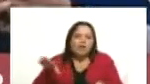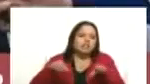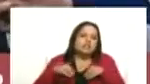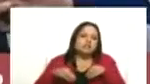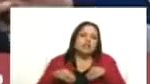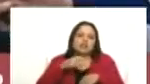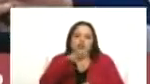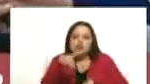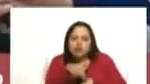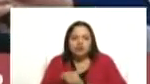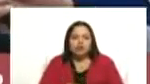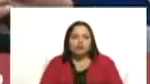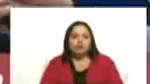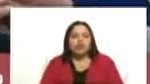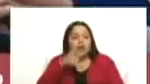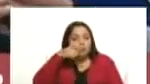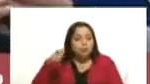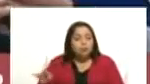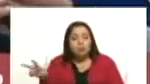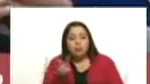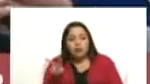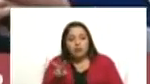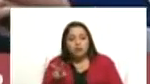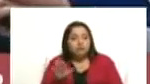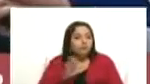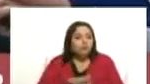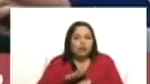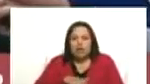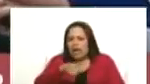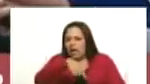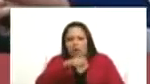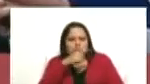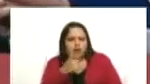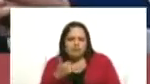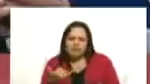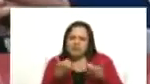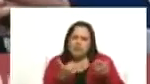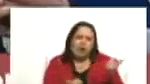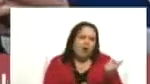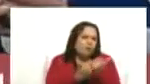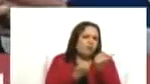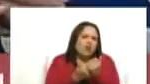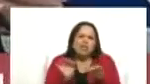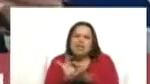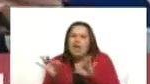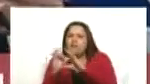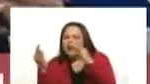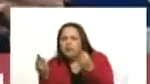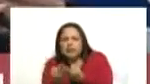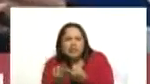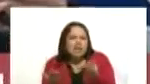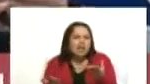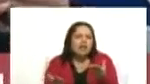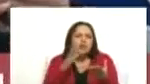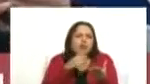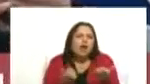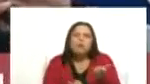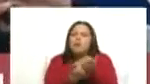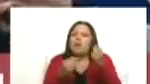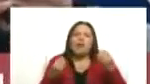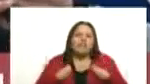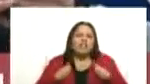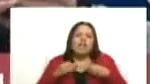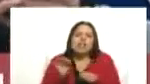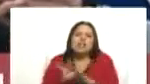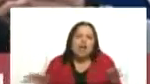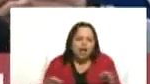nación y por el pueblo de Venezuela, puesto que no creen en ellos mismos ni en su propia familia, no creen en la vida.